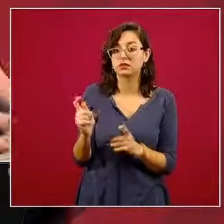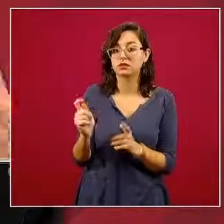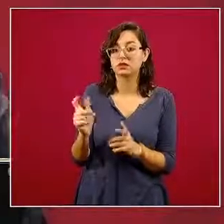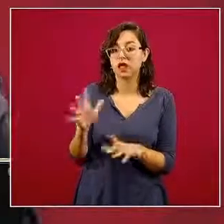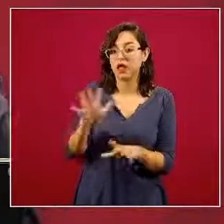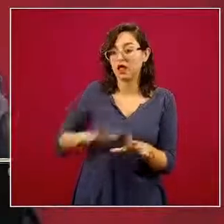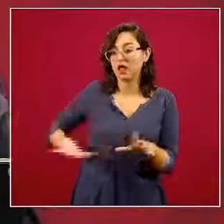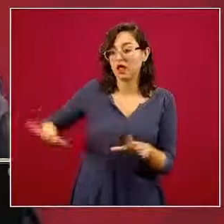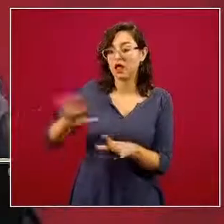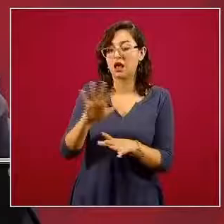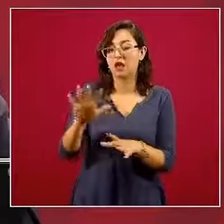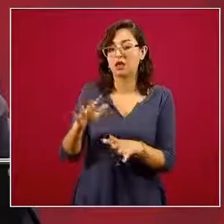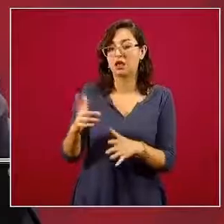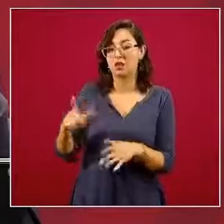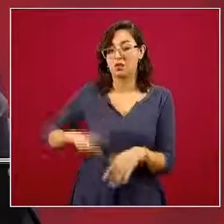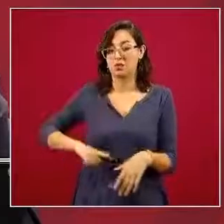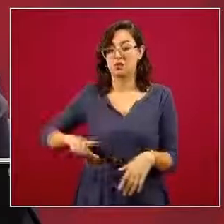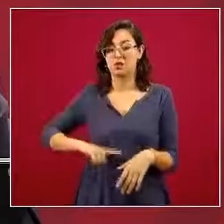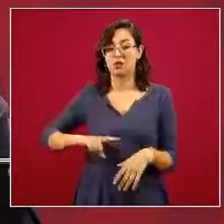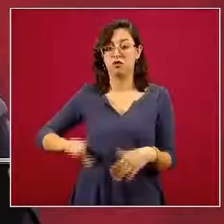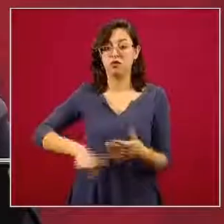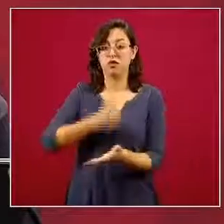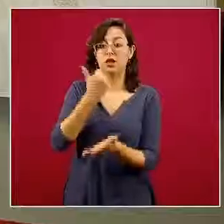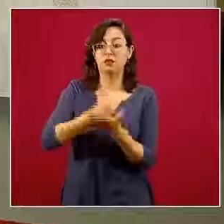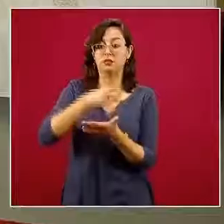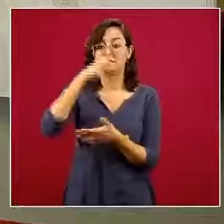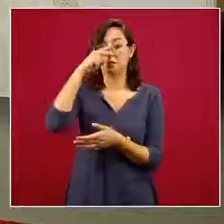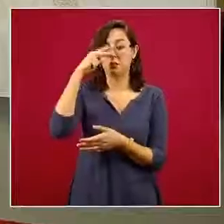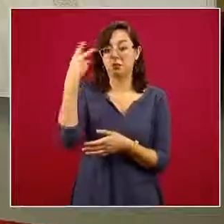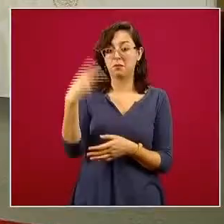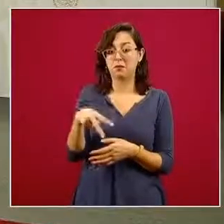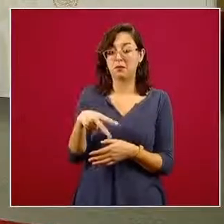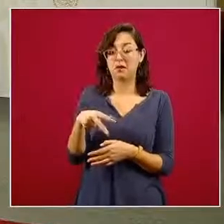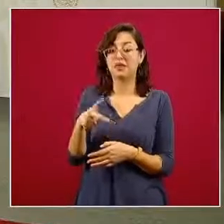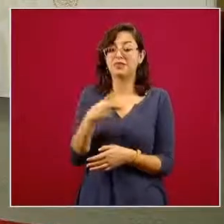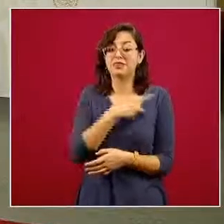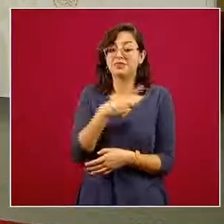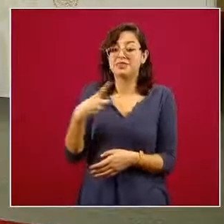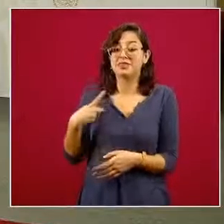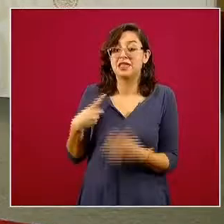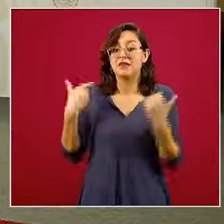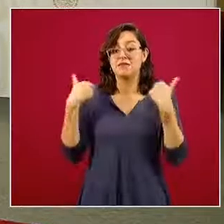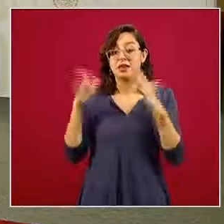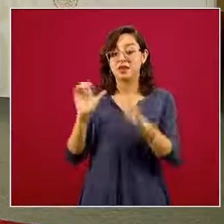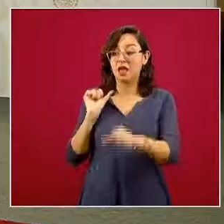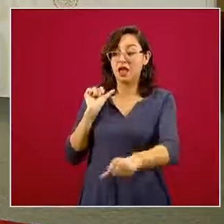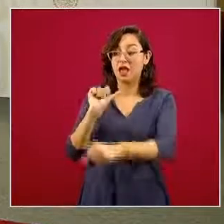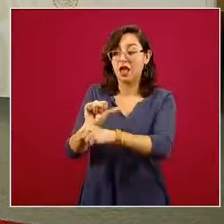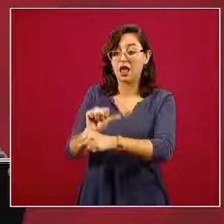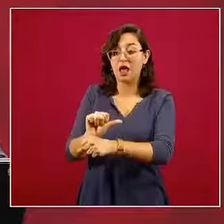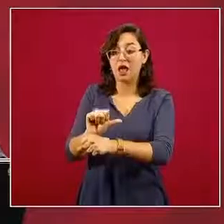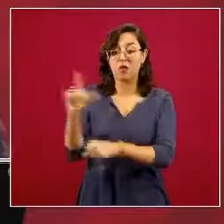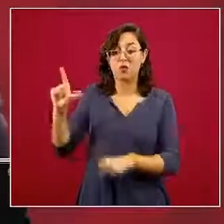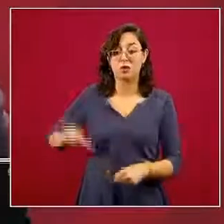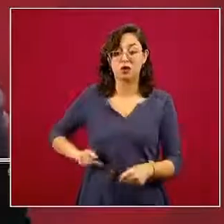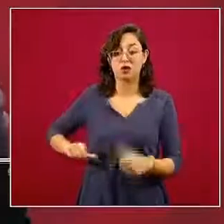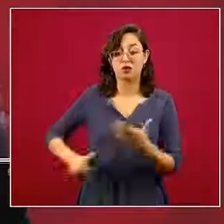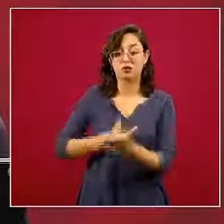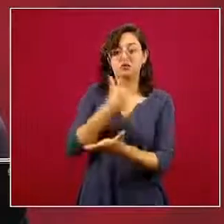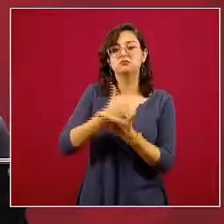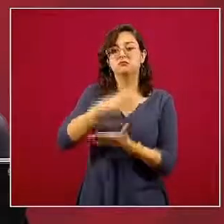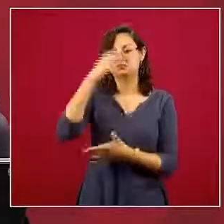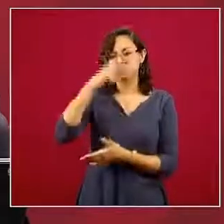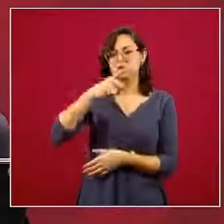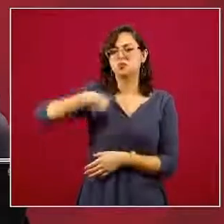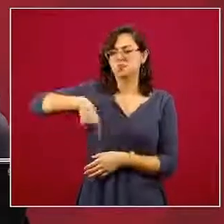jurisdicción territorial del gobierno de la Ciudad de México y sería cosa de que lo hablaran con el gobierno de la Ciudad de México. Por supuesto, nosotros